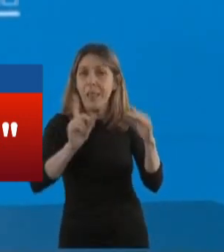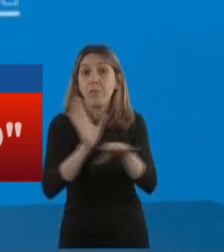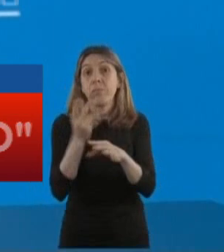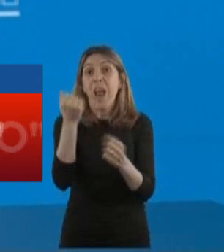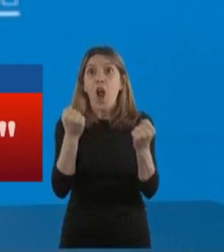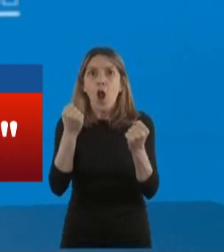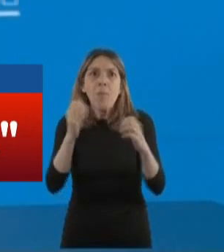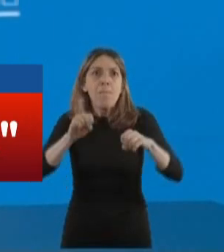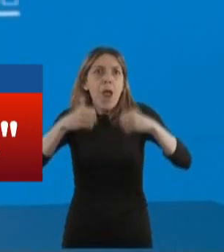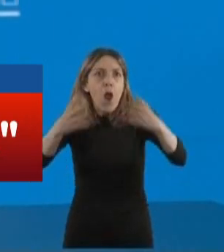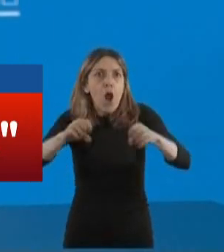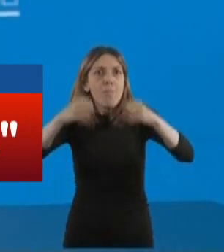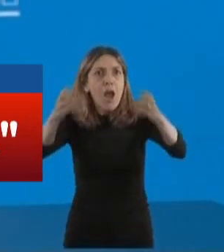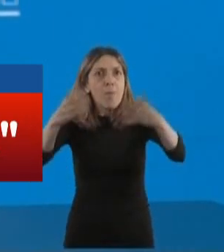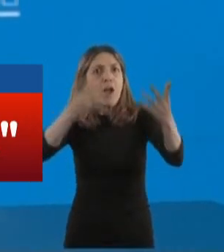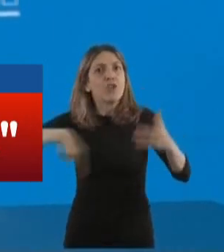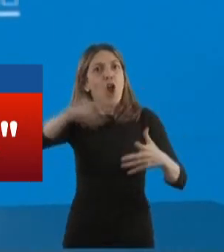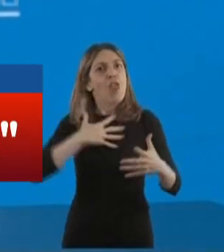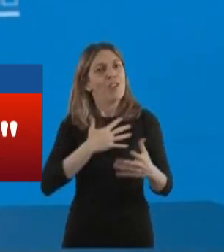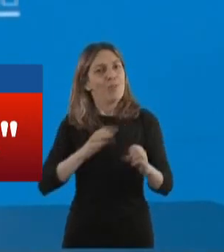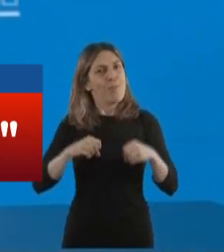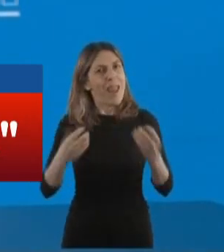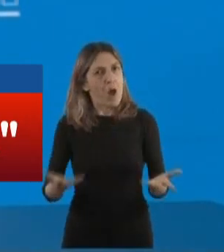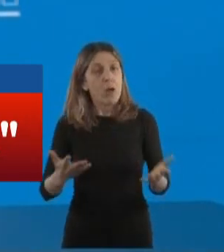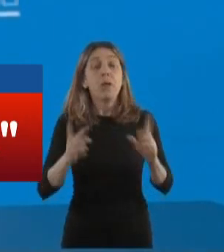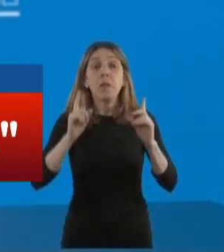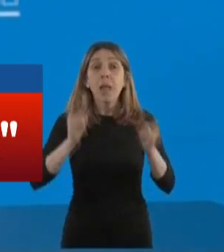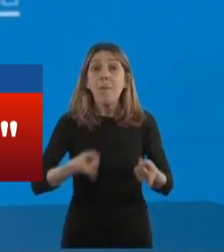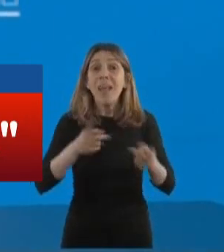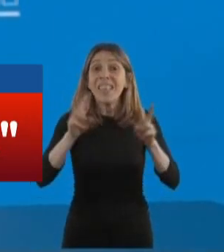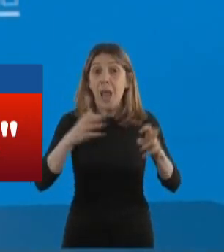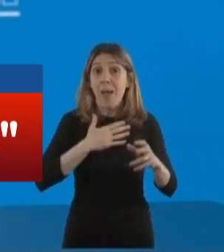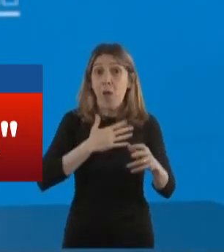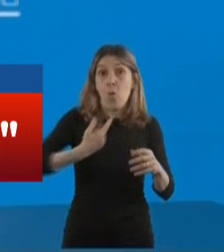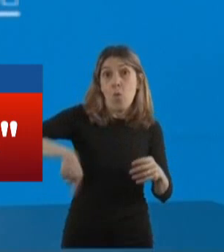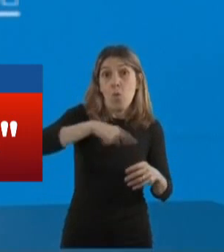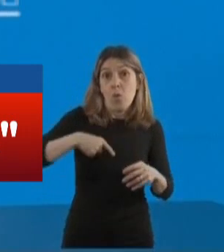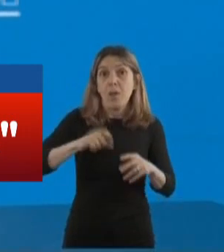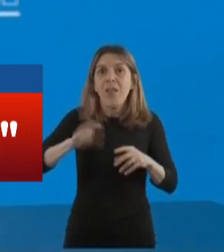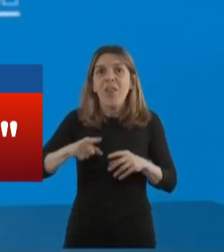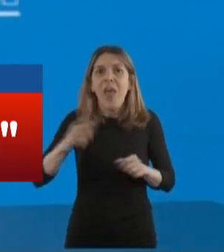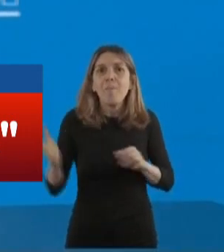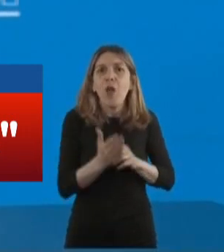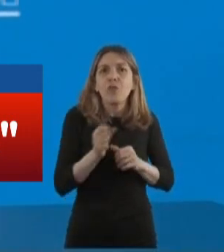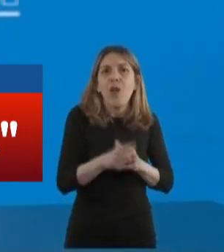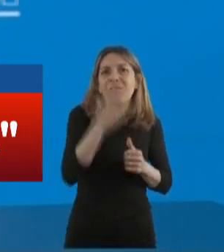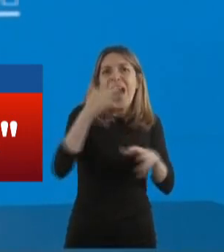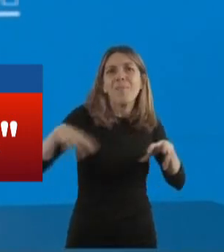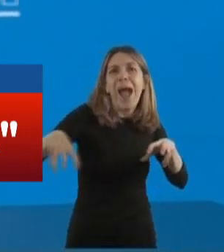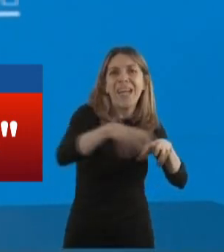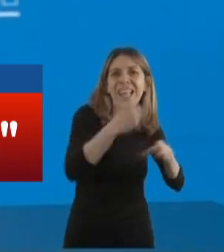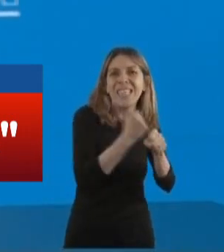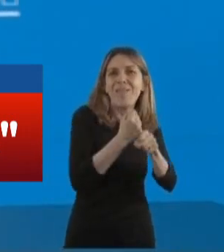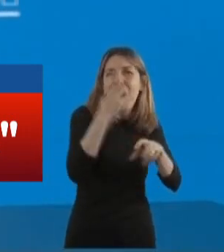empiece a crecer y empecemos todos a estar distintos. Y en el caso nuestro, además, en la industria farmacéutica hay que tener en cuenta que no es